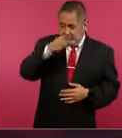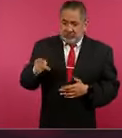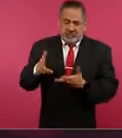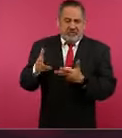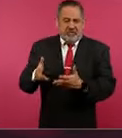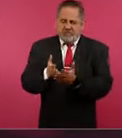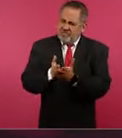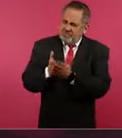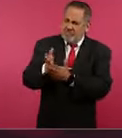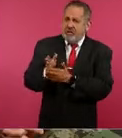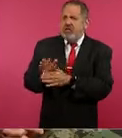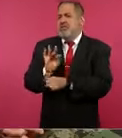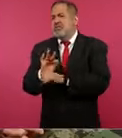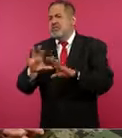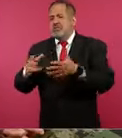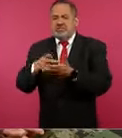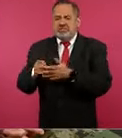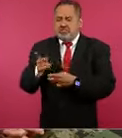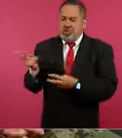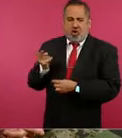con lealtad al pueblo.